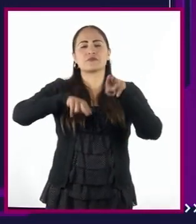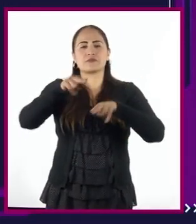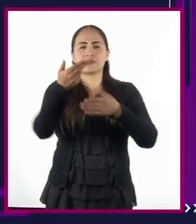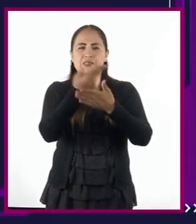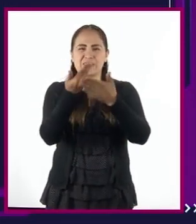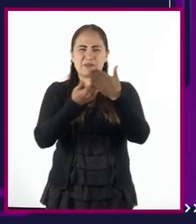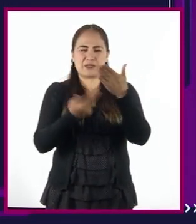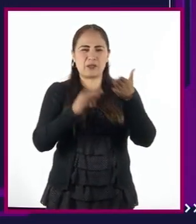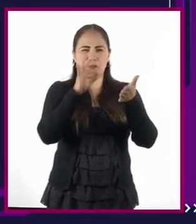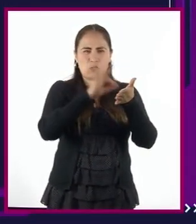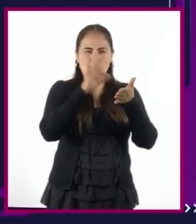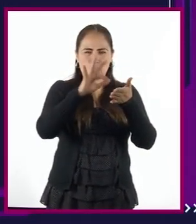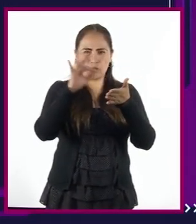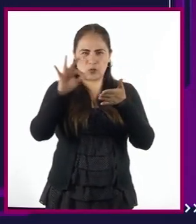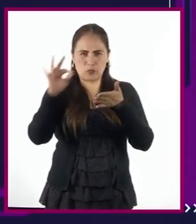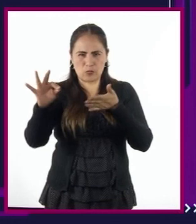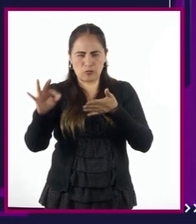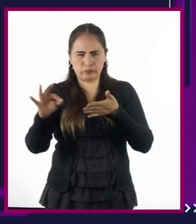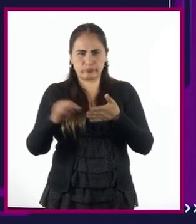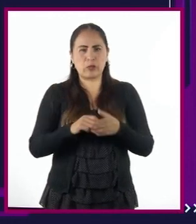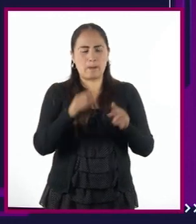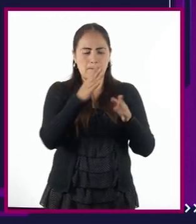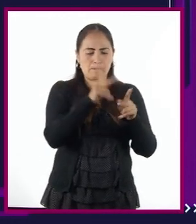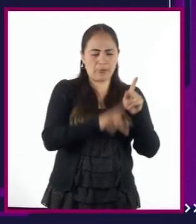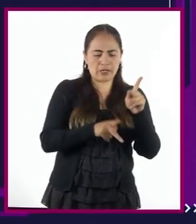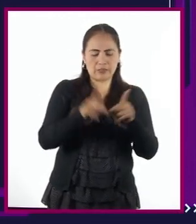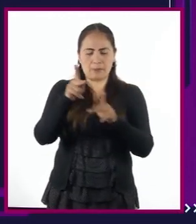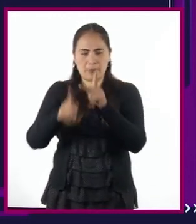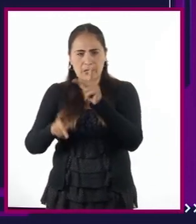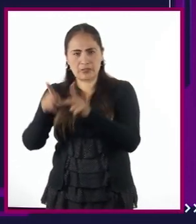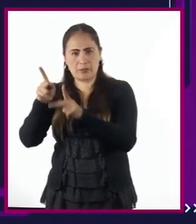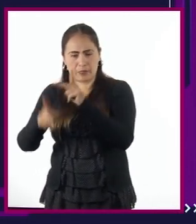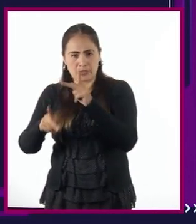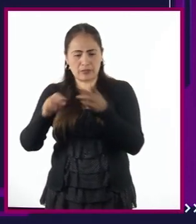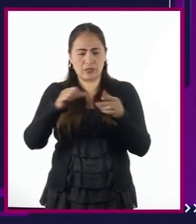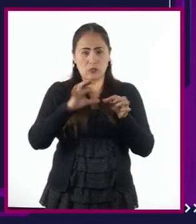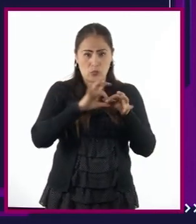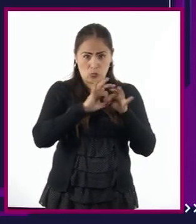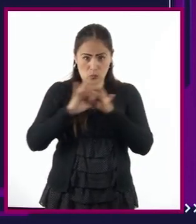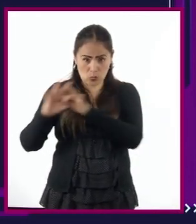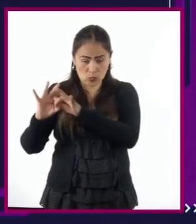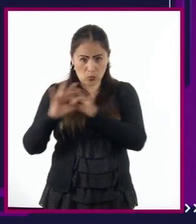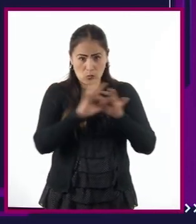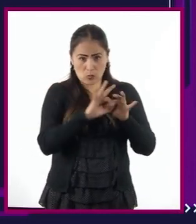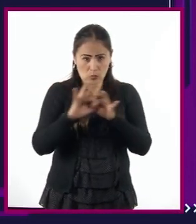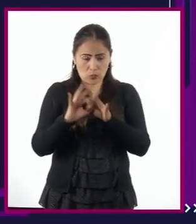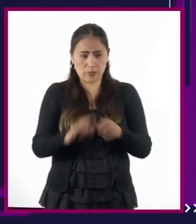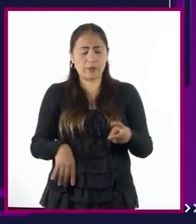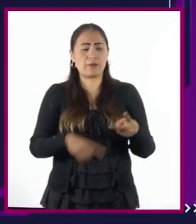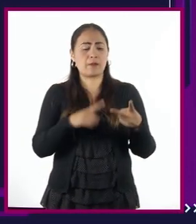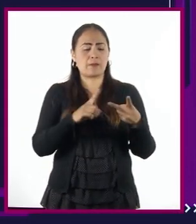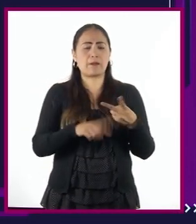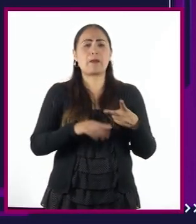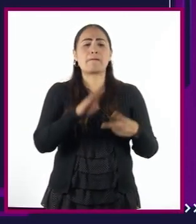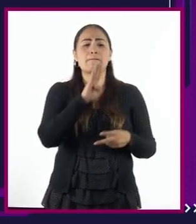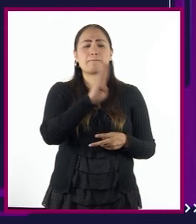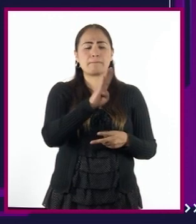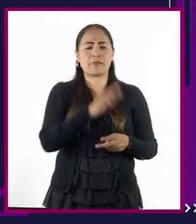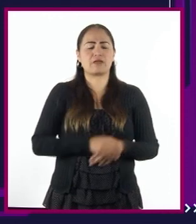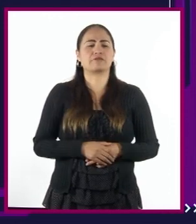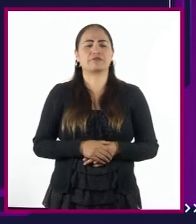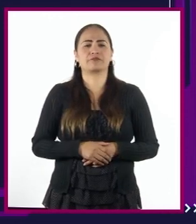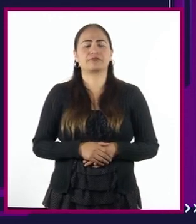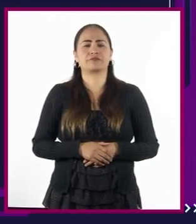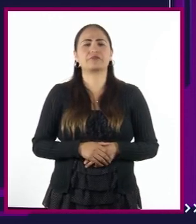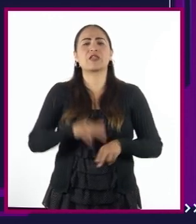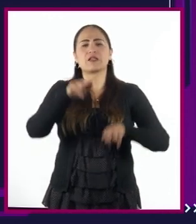un conjunto de puntos unidos por segmentos de recta. Inciso B. Una gráfica de líneas ayuda